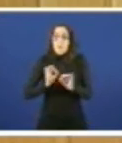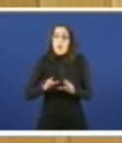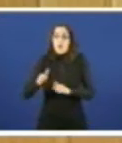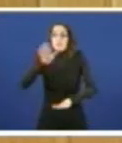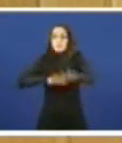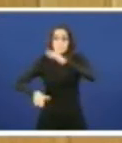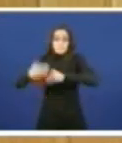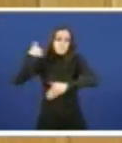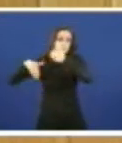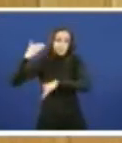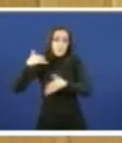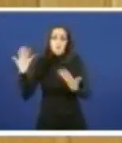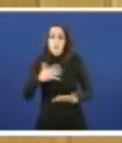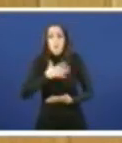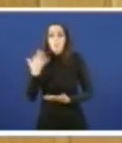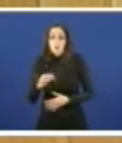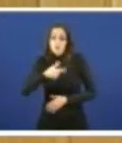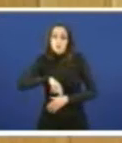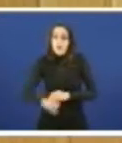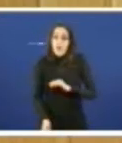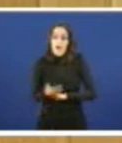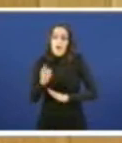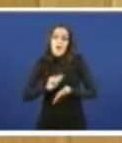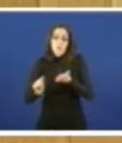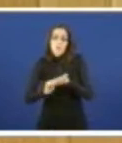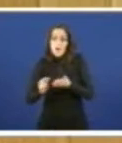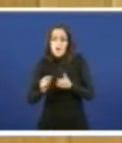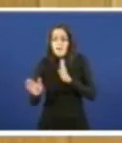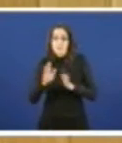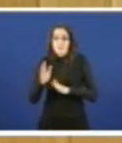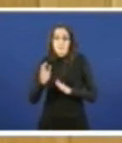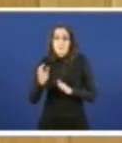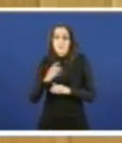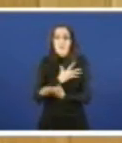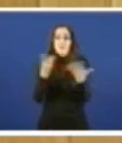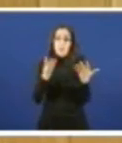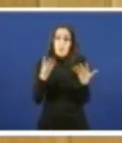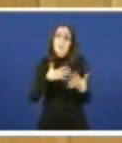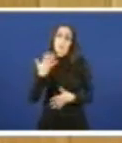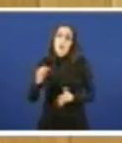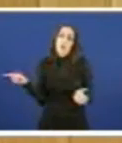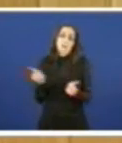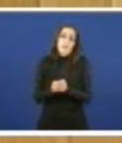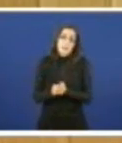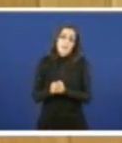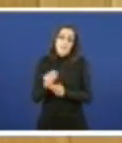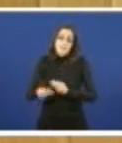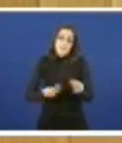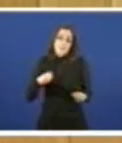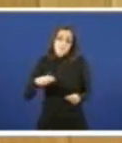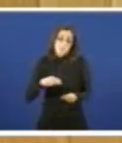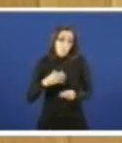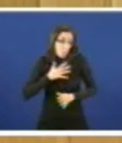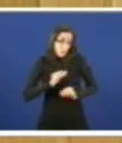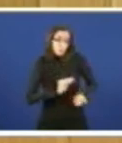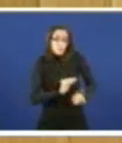autora do século XIX, igual debamos volver ás filosofías da sospeita do século XIX, que igual debe ser o marco de pensamento